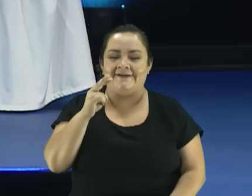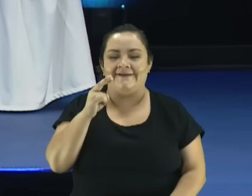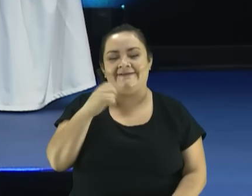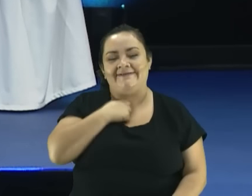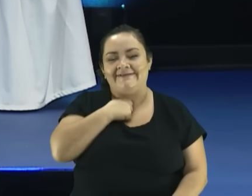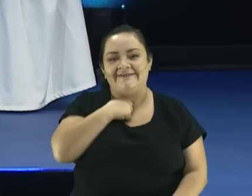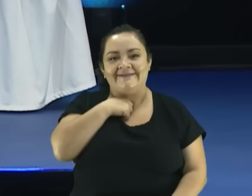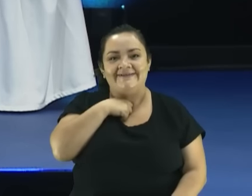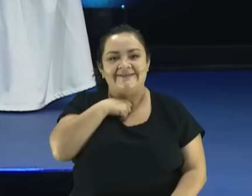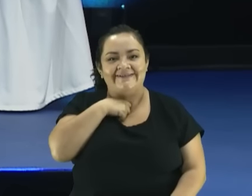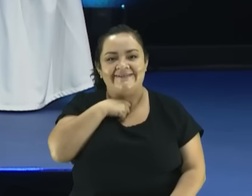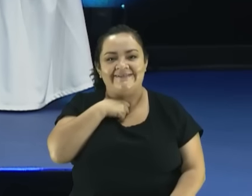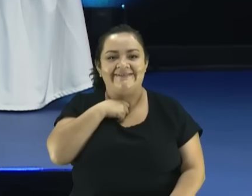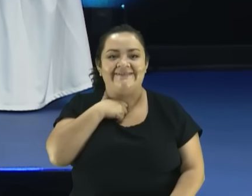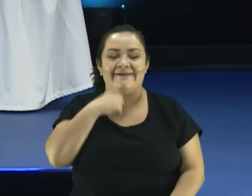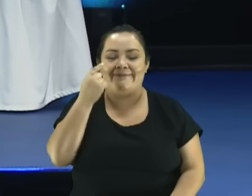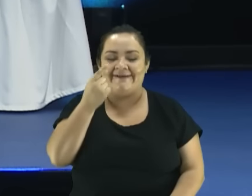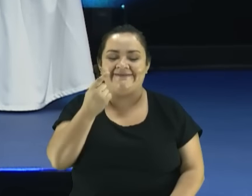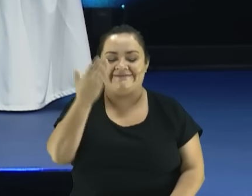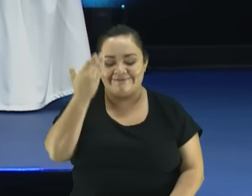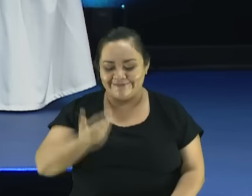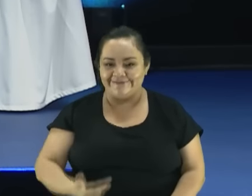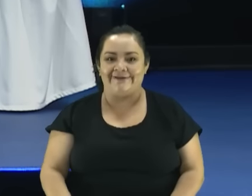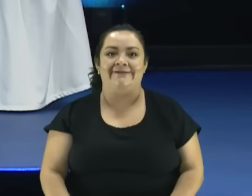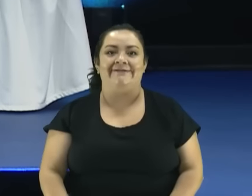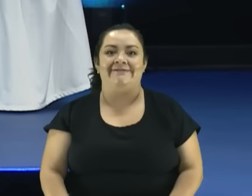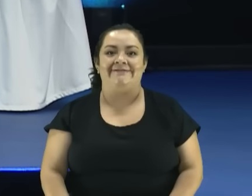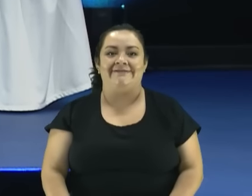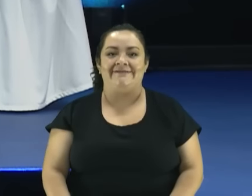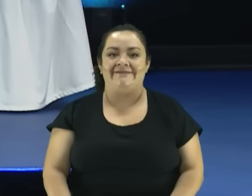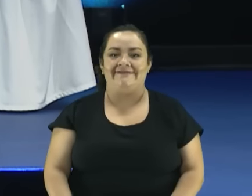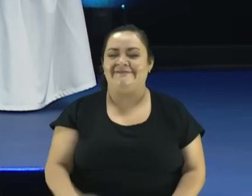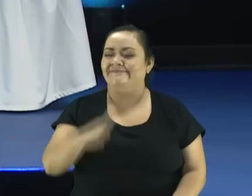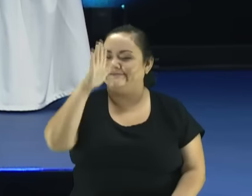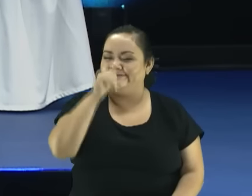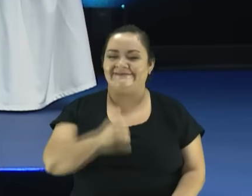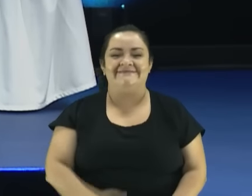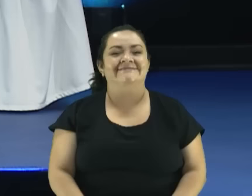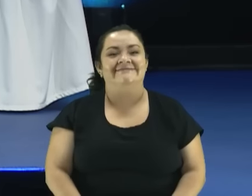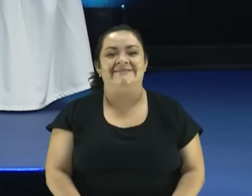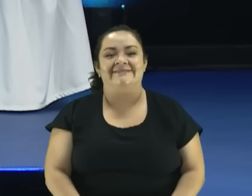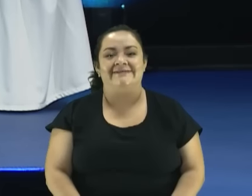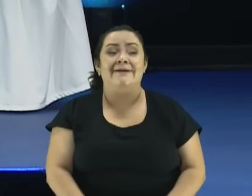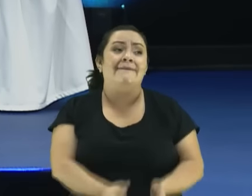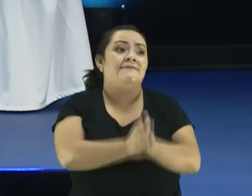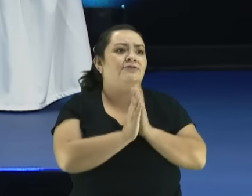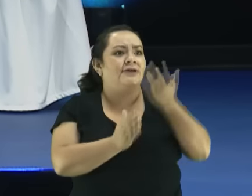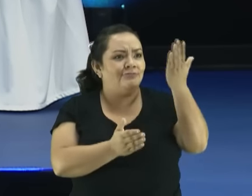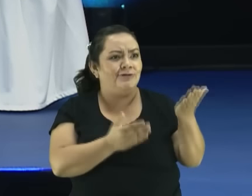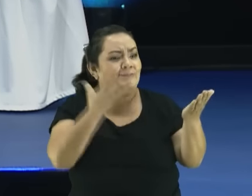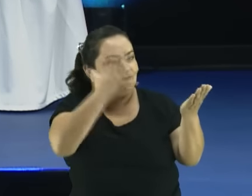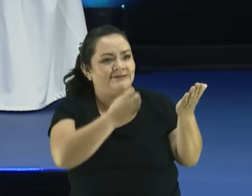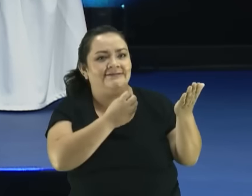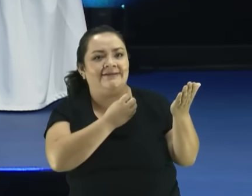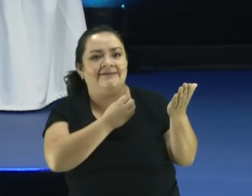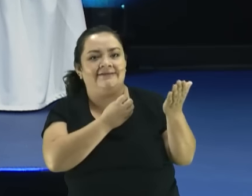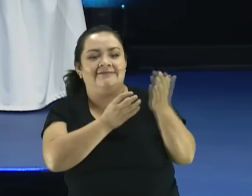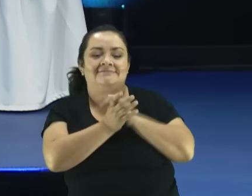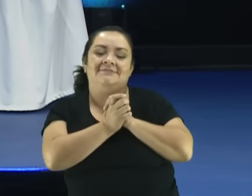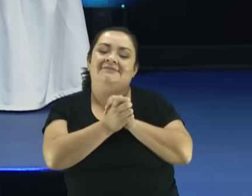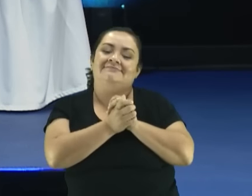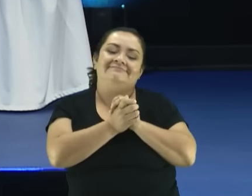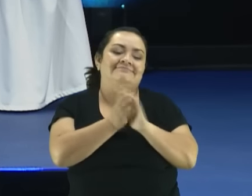amor de Dios un adefo de hombre está pidiendo que la porque porque lo está viendo con los ojos de